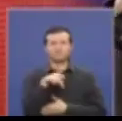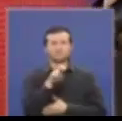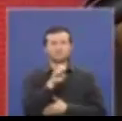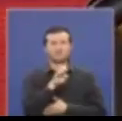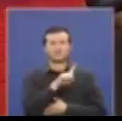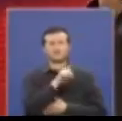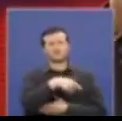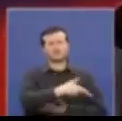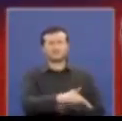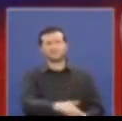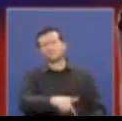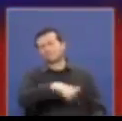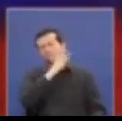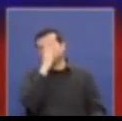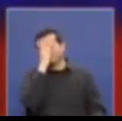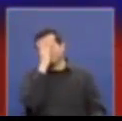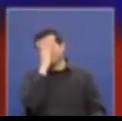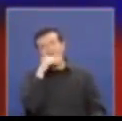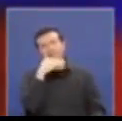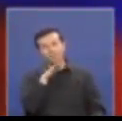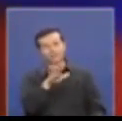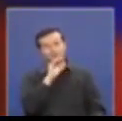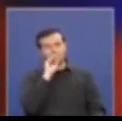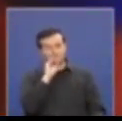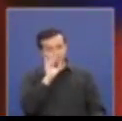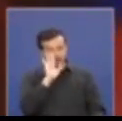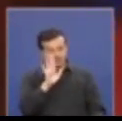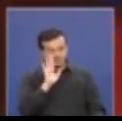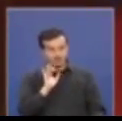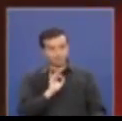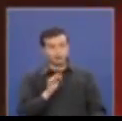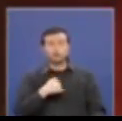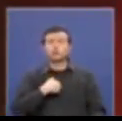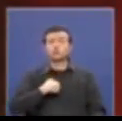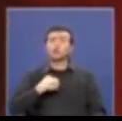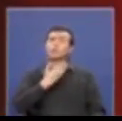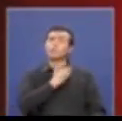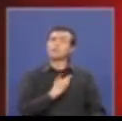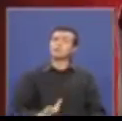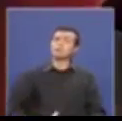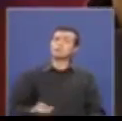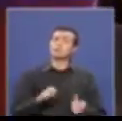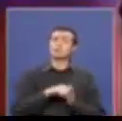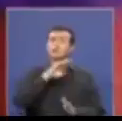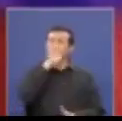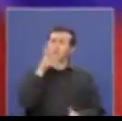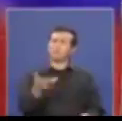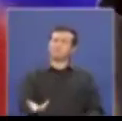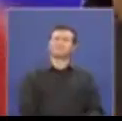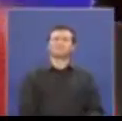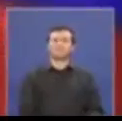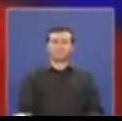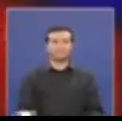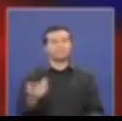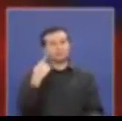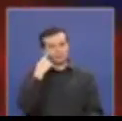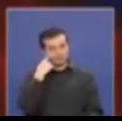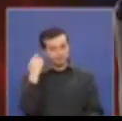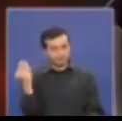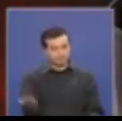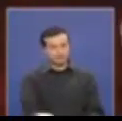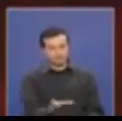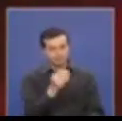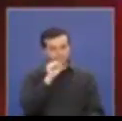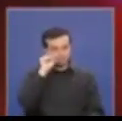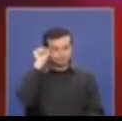pues es un canalla. Sí, ya vamos a hablar de ese tipo, ¿ok? Que yo nunca he volado los drones. Bueno, es que veamos, por favor,